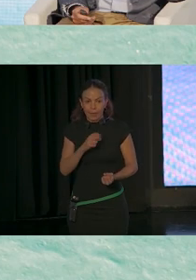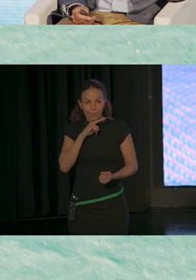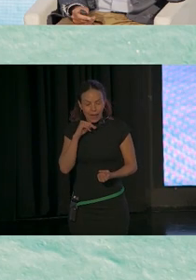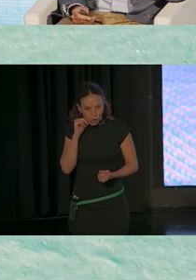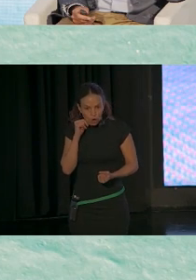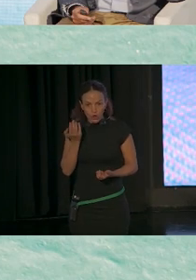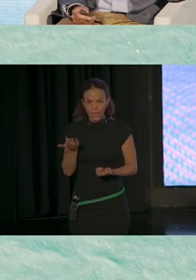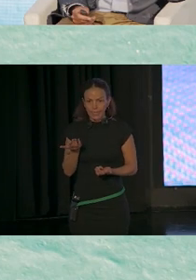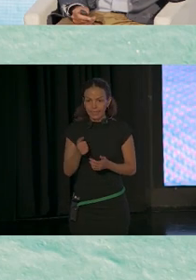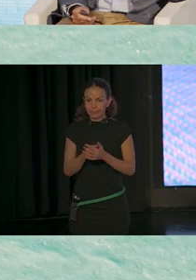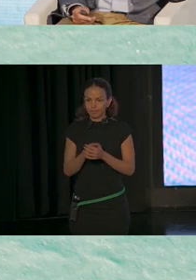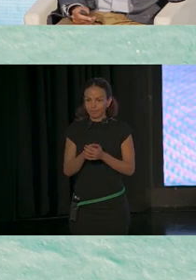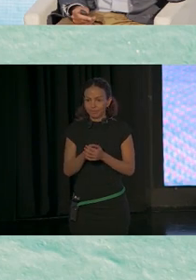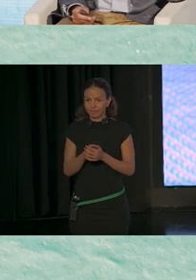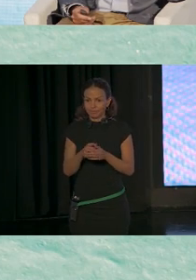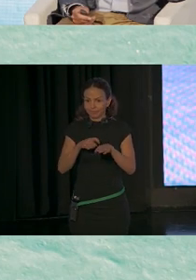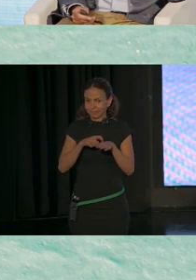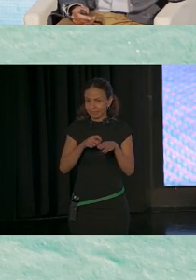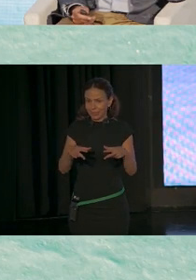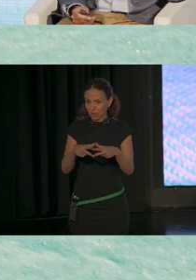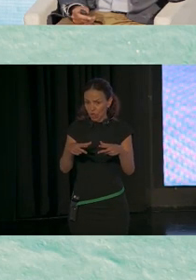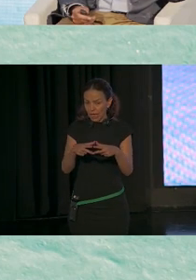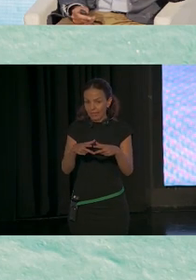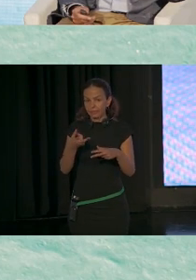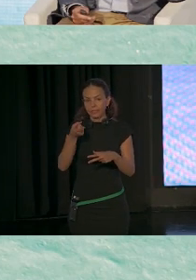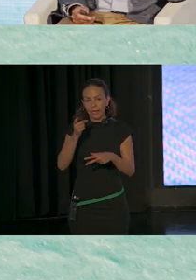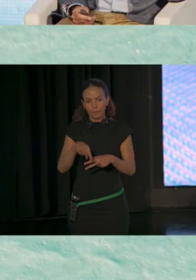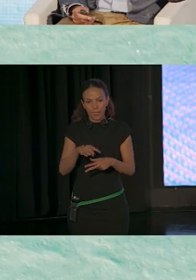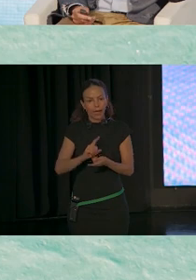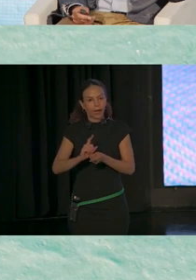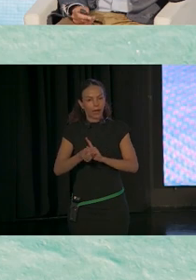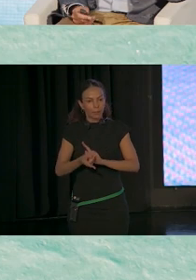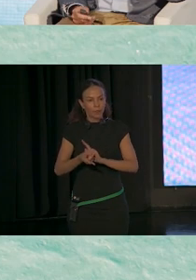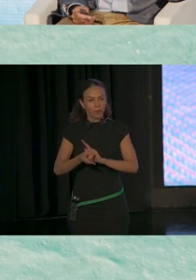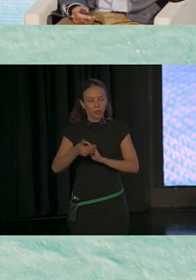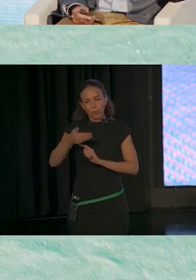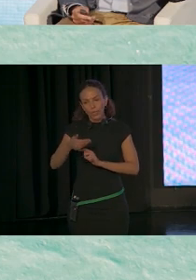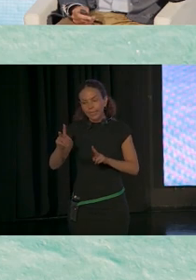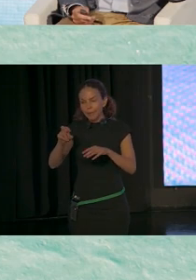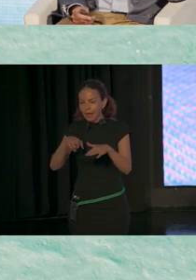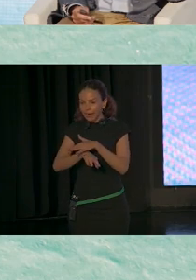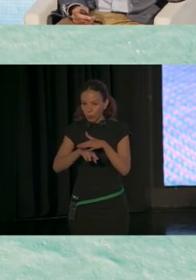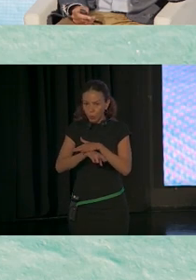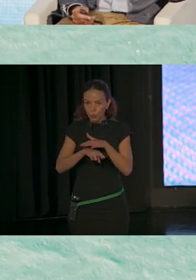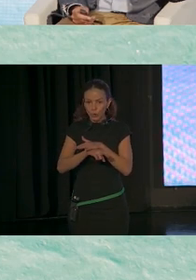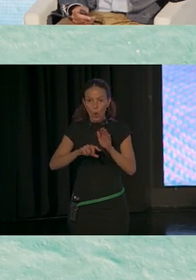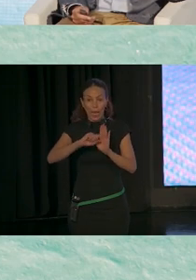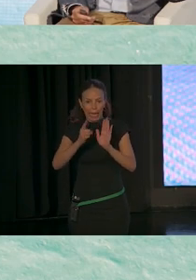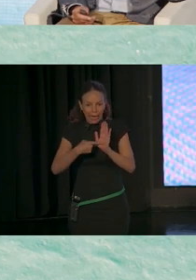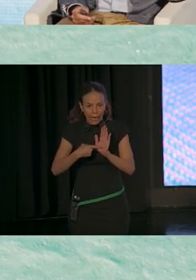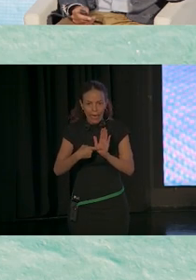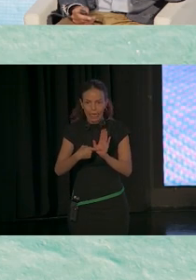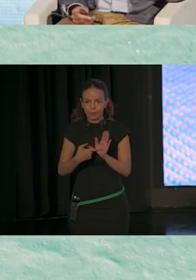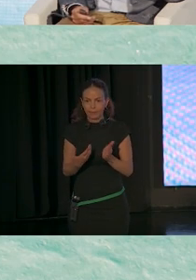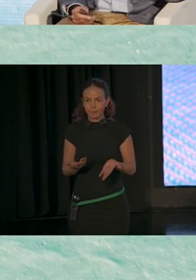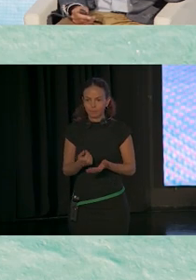en los aspectos más sociales, pero también cambios importantes a nivel de recursos, a nivel legal, a nivel